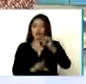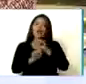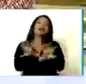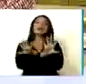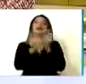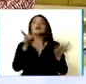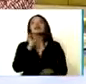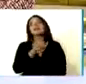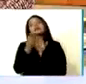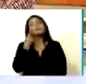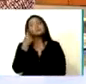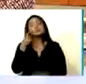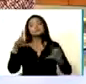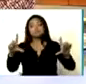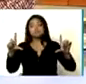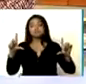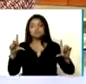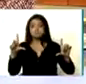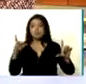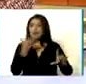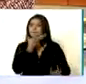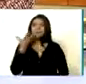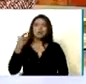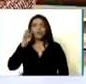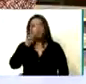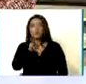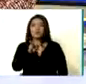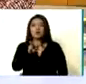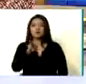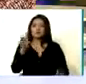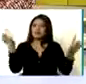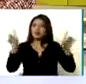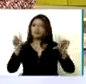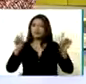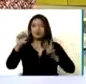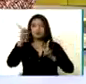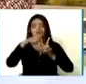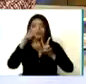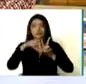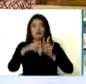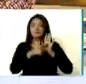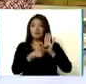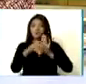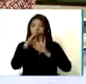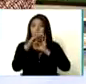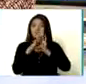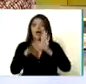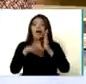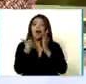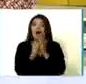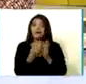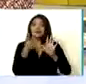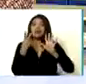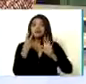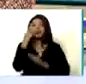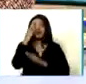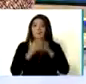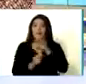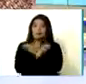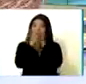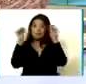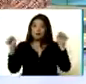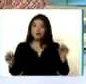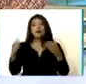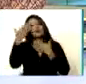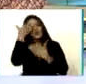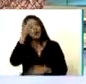que se mantenga en pantalla del mejor canal de Venezuela, Venezolana de Televisión, porque vamos a marcar la pauta hasta las 7:30 de la mañana.